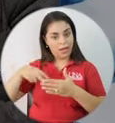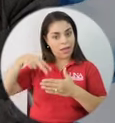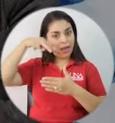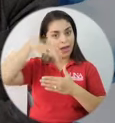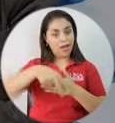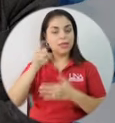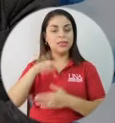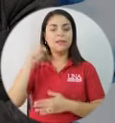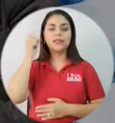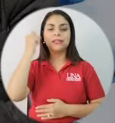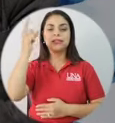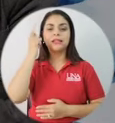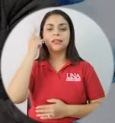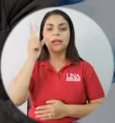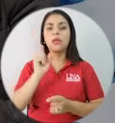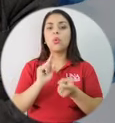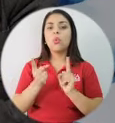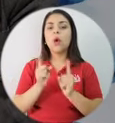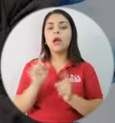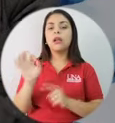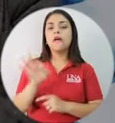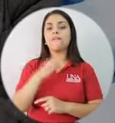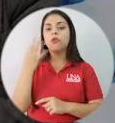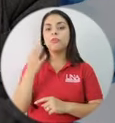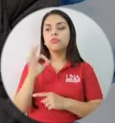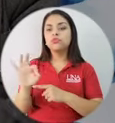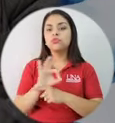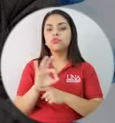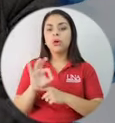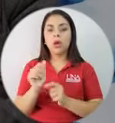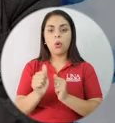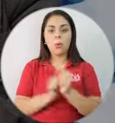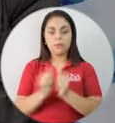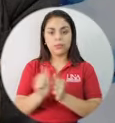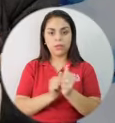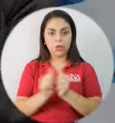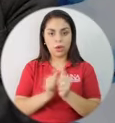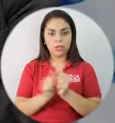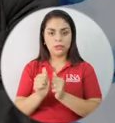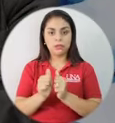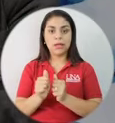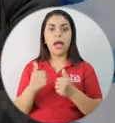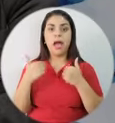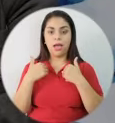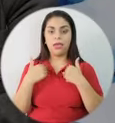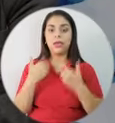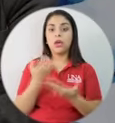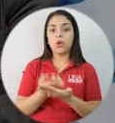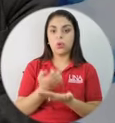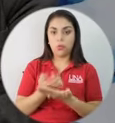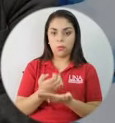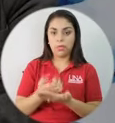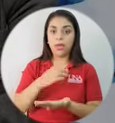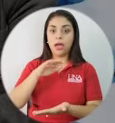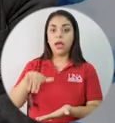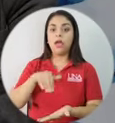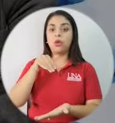que entender cuál es la forma de funcionamiento de los competidores que están en las